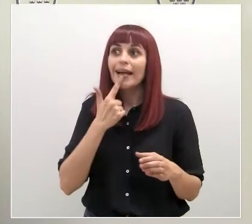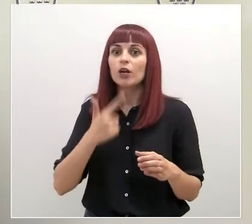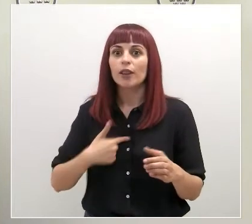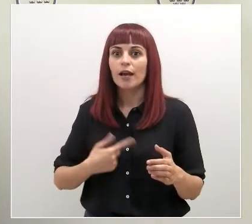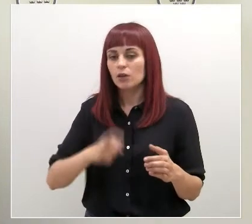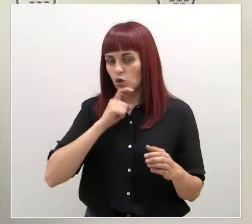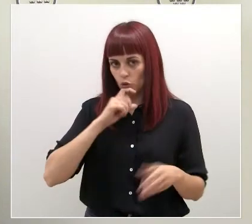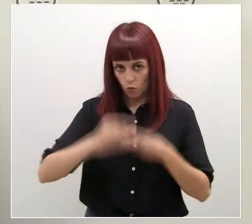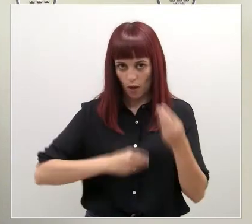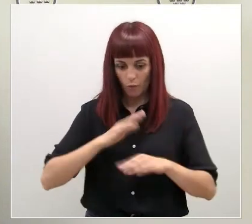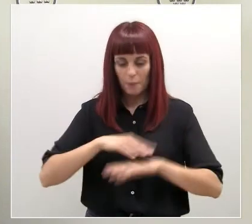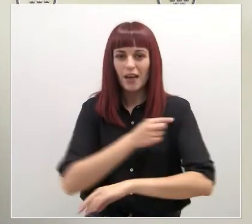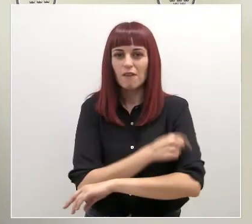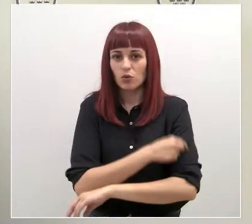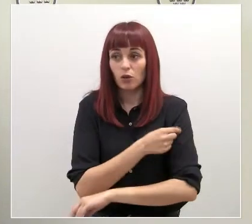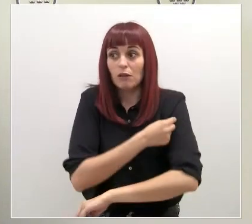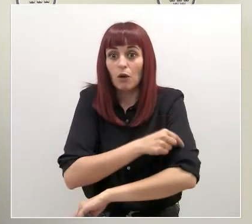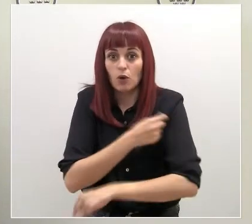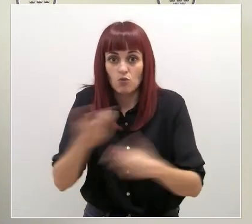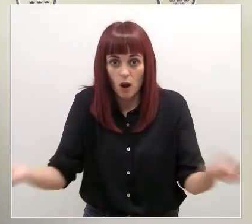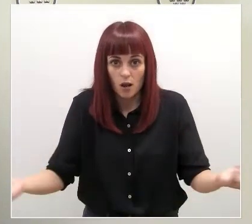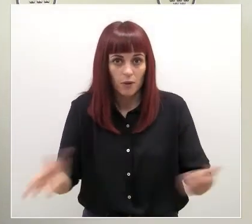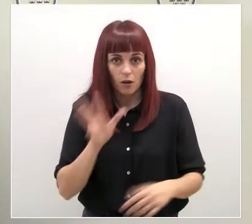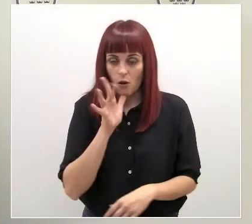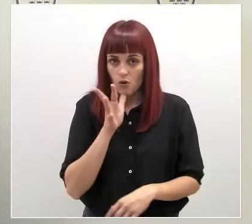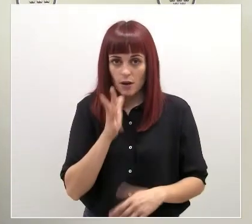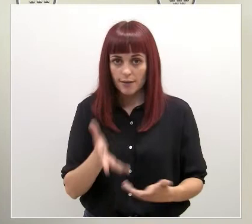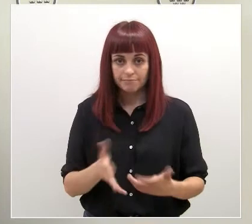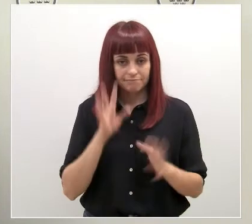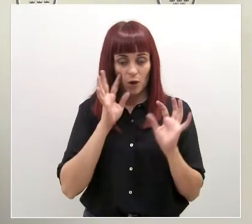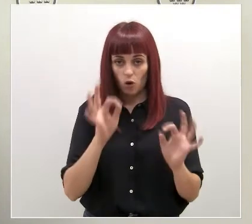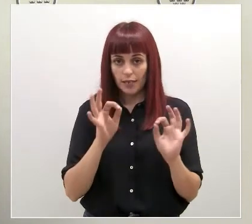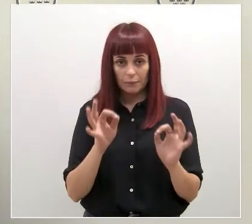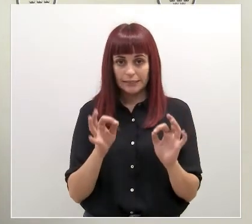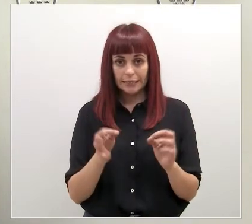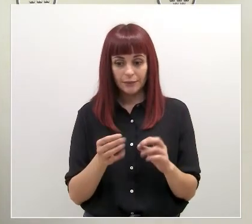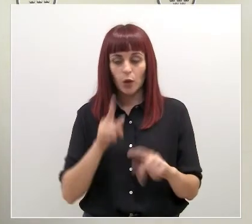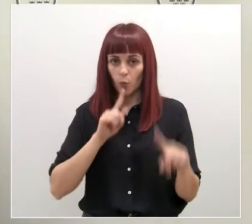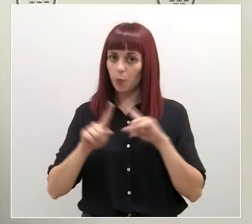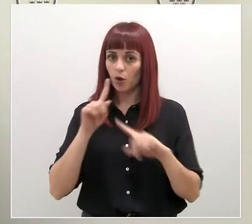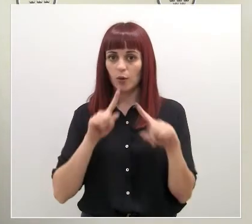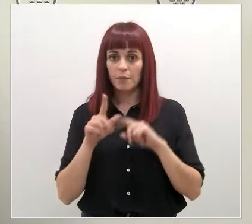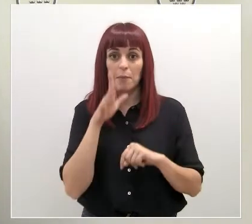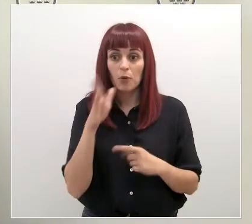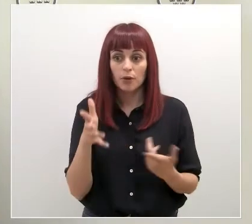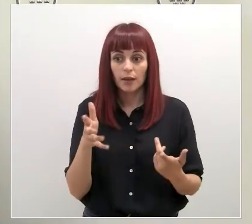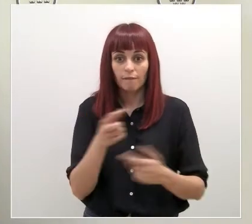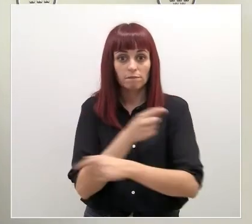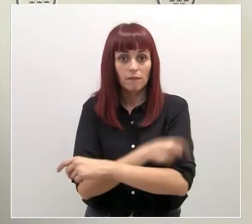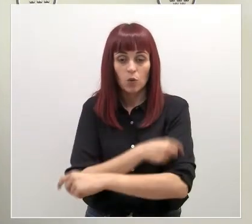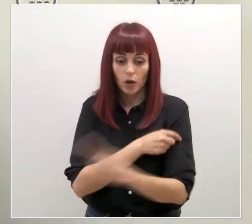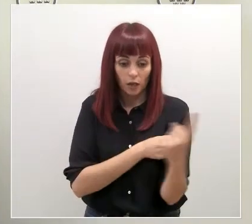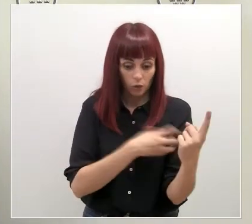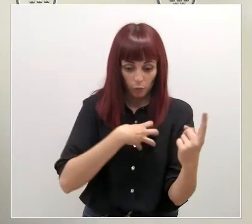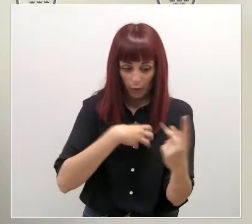las instrucciones para poder vacunarle con la vacuna que corresponda. Pero ahora mismo, lógicamente, tenemos un problema porque no podemos vacunarle ni con